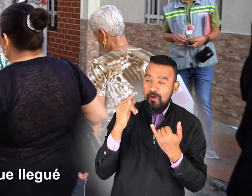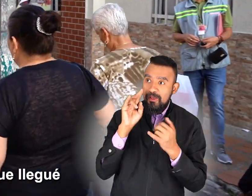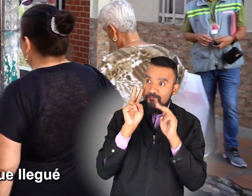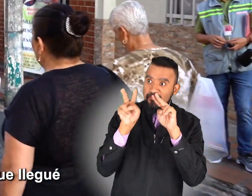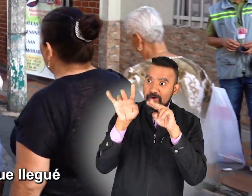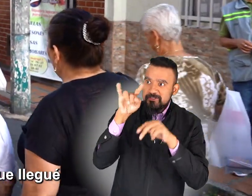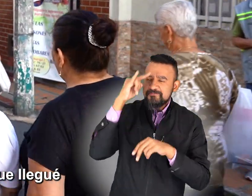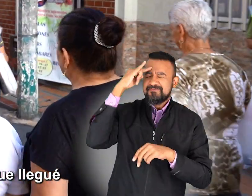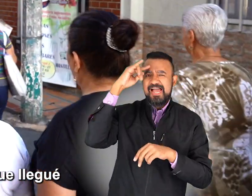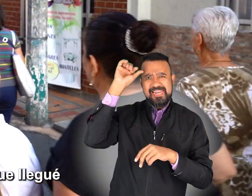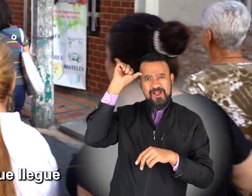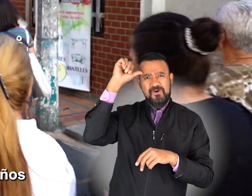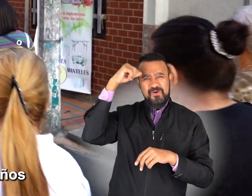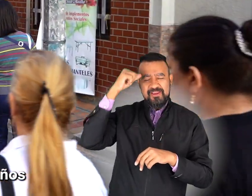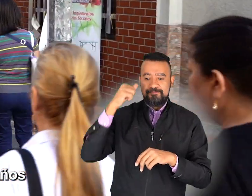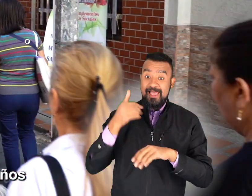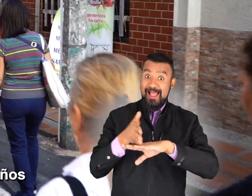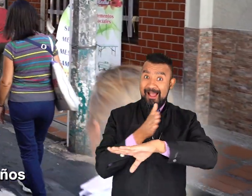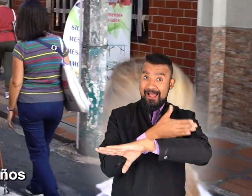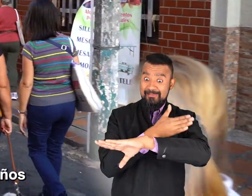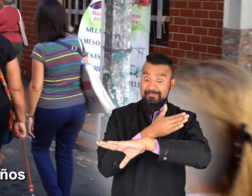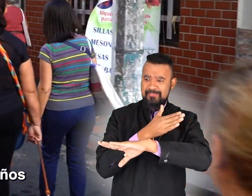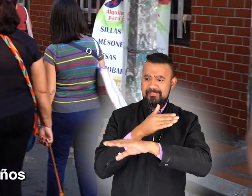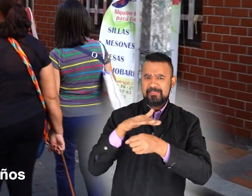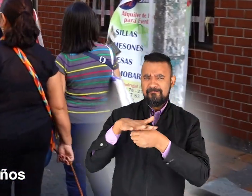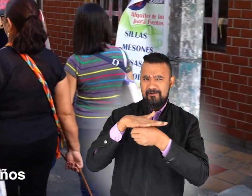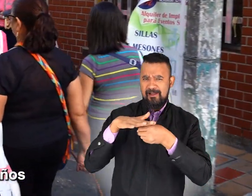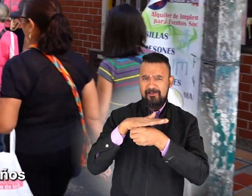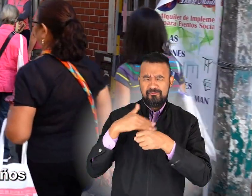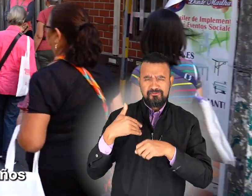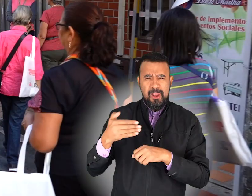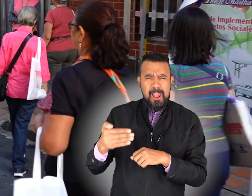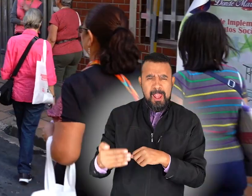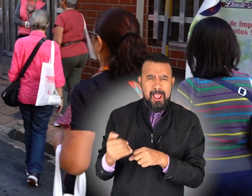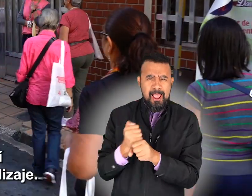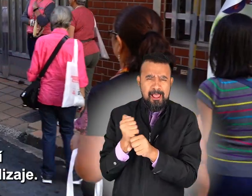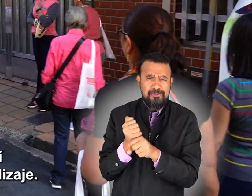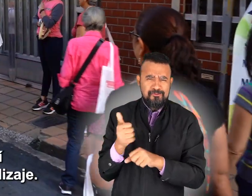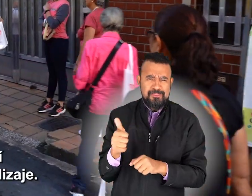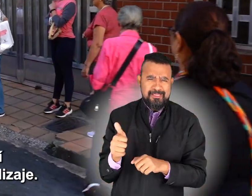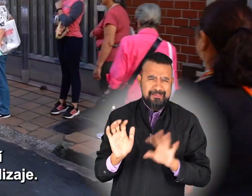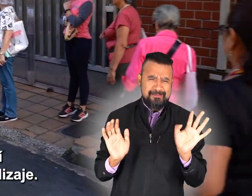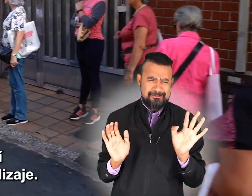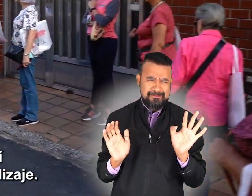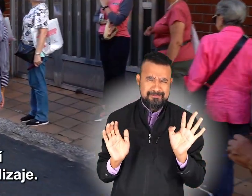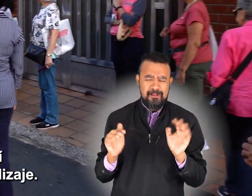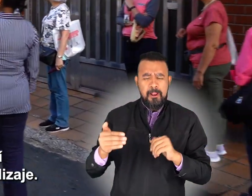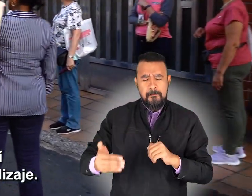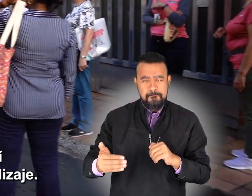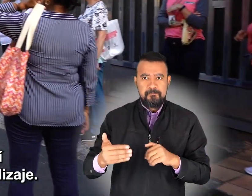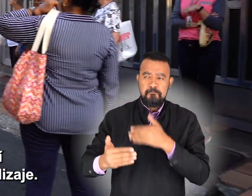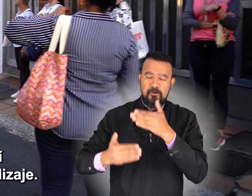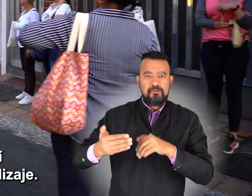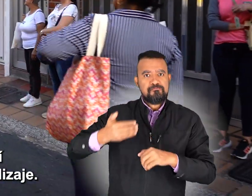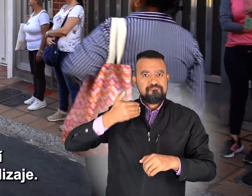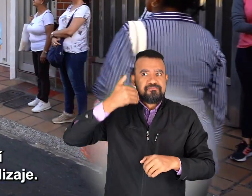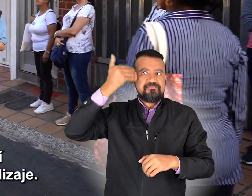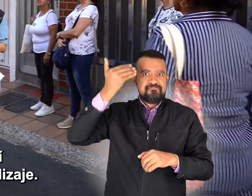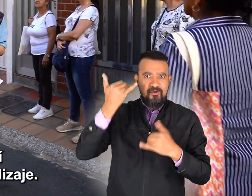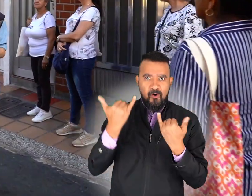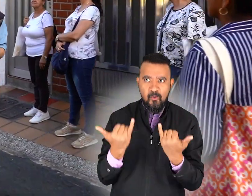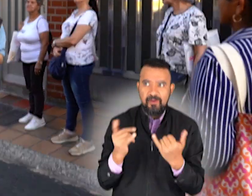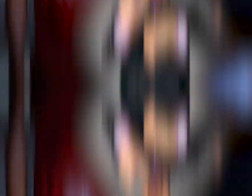que no sabía porque llegué a mi barrio a la edad de 10 años. Y todo esto me sirve a mí como de experiencia